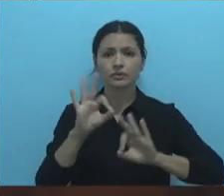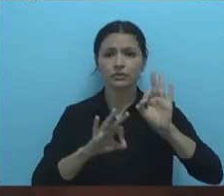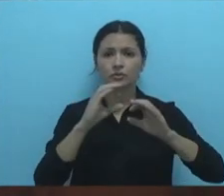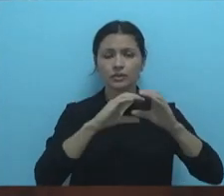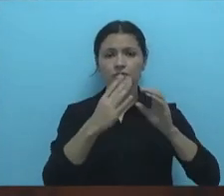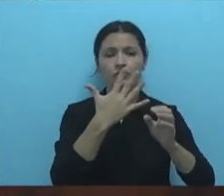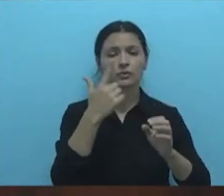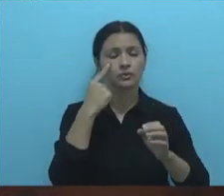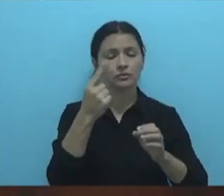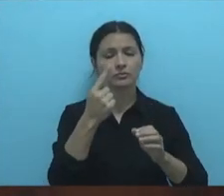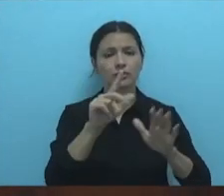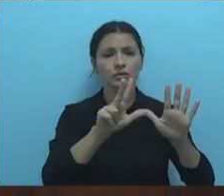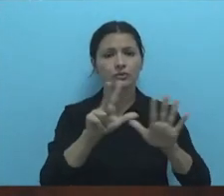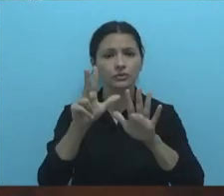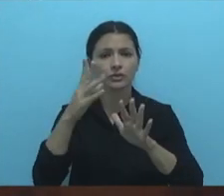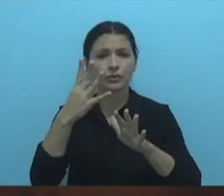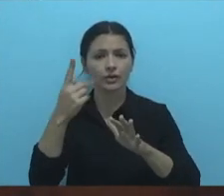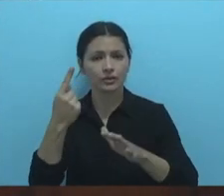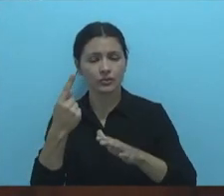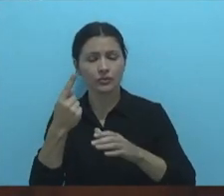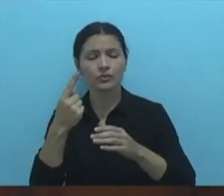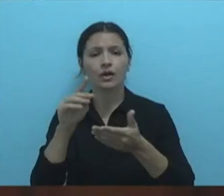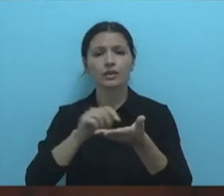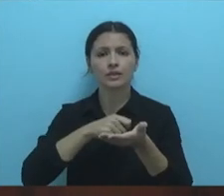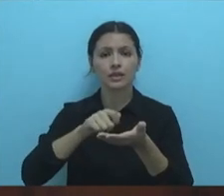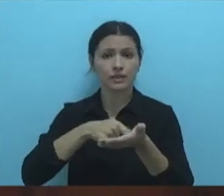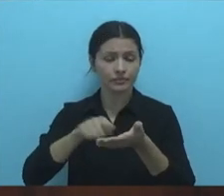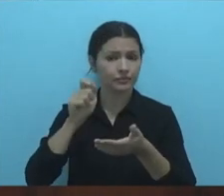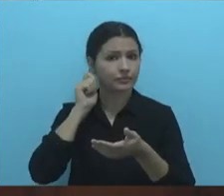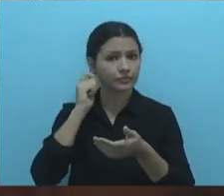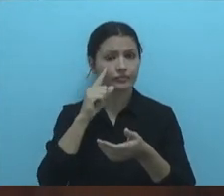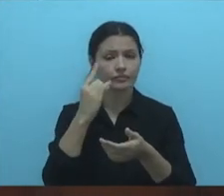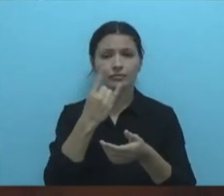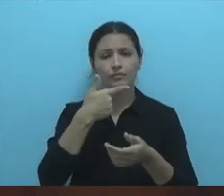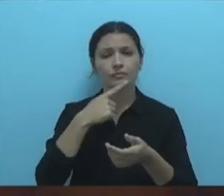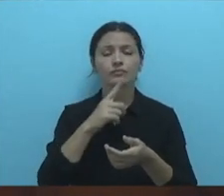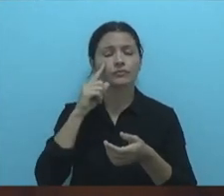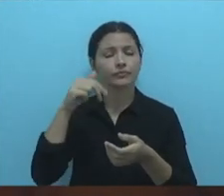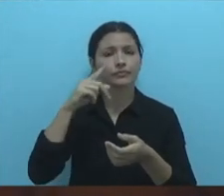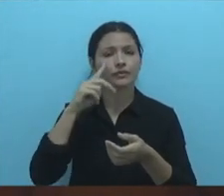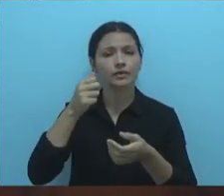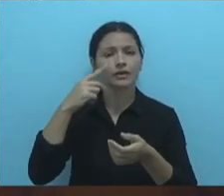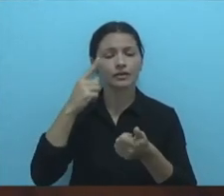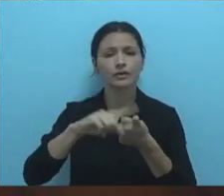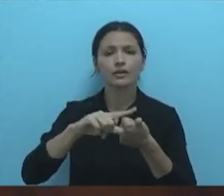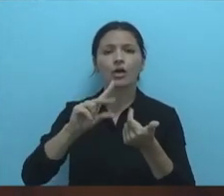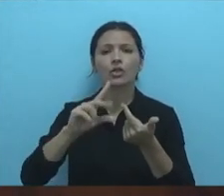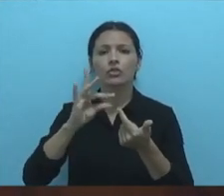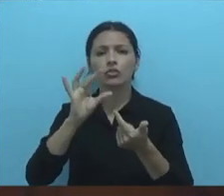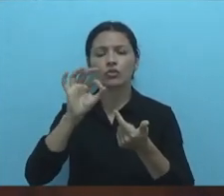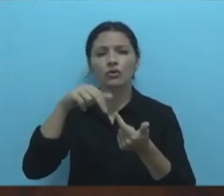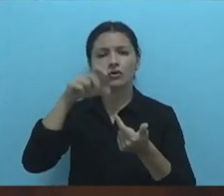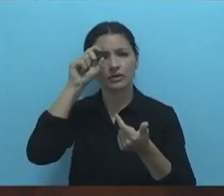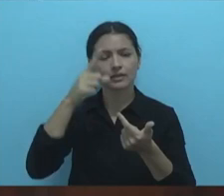comunicación 51.841 diputados Justiniano y conjuntamente con la diputada donet por el cual se solicita